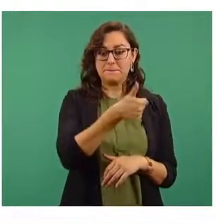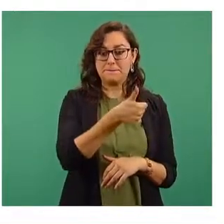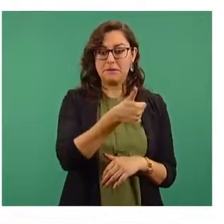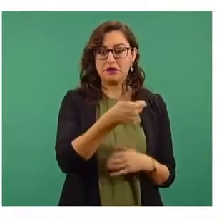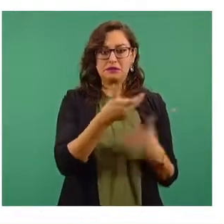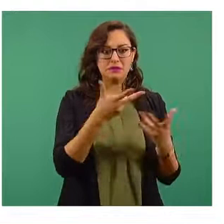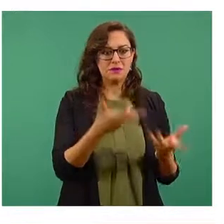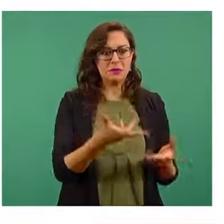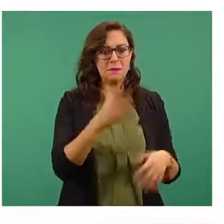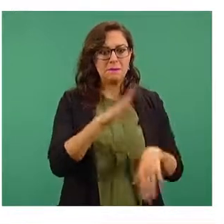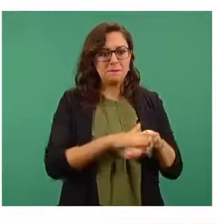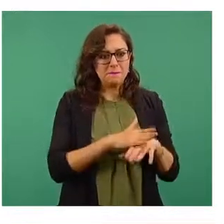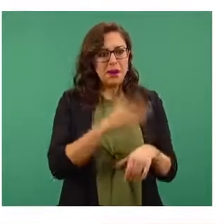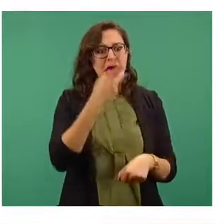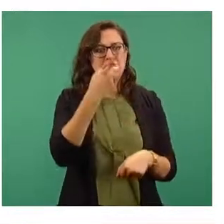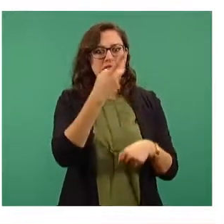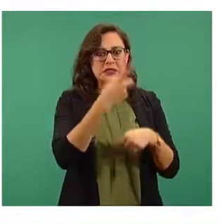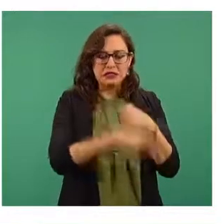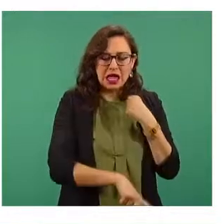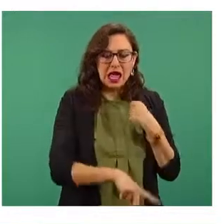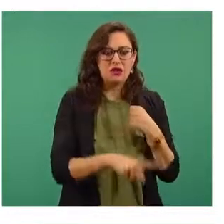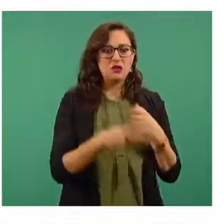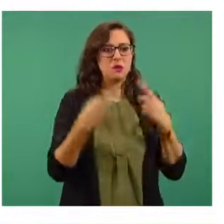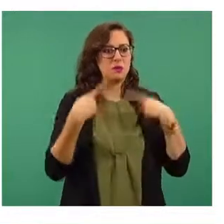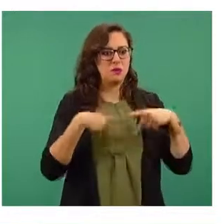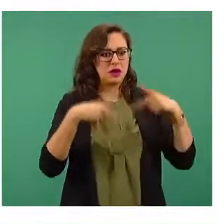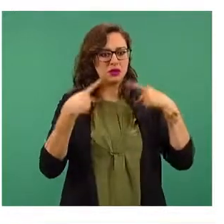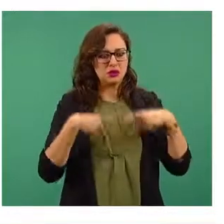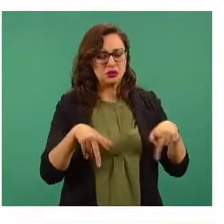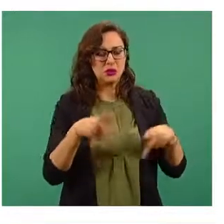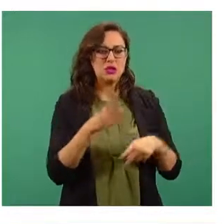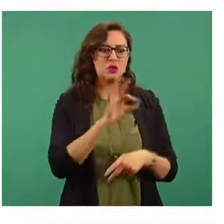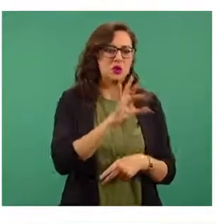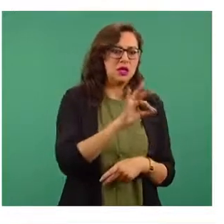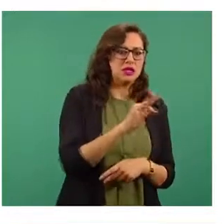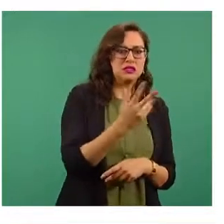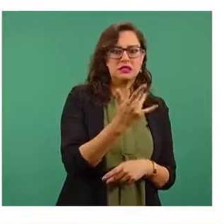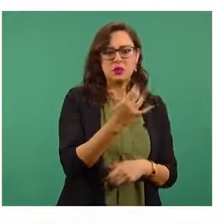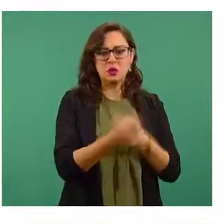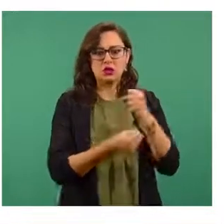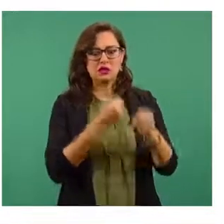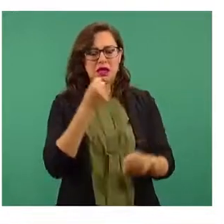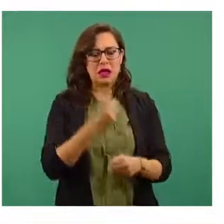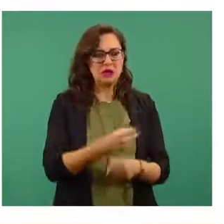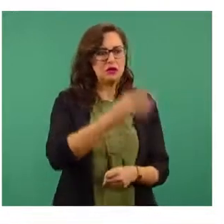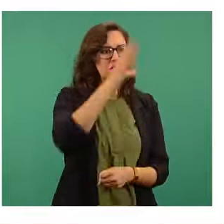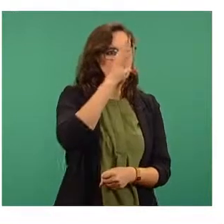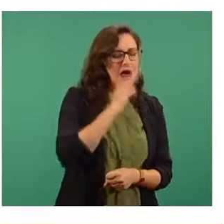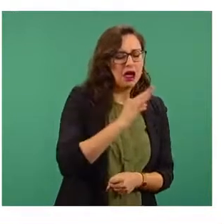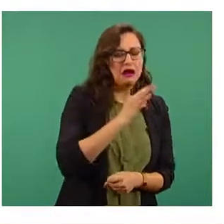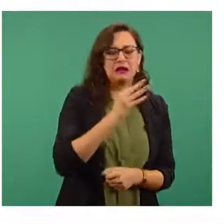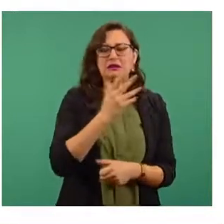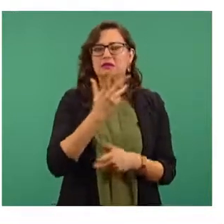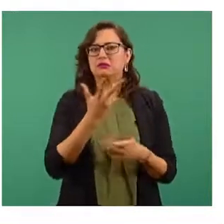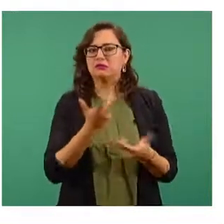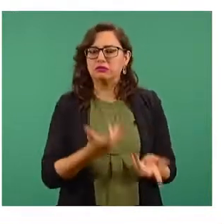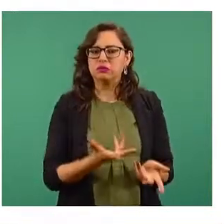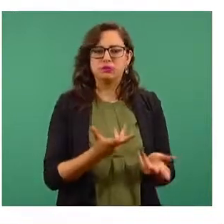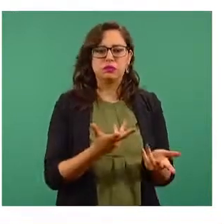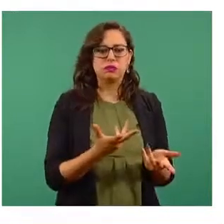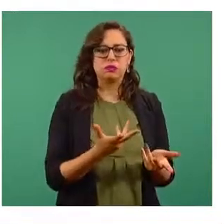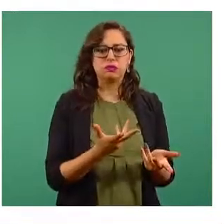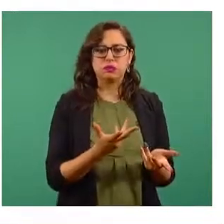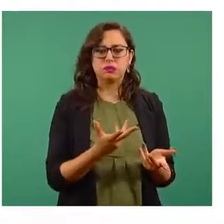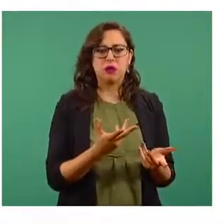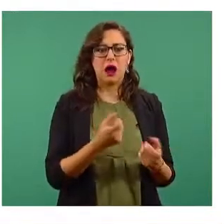se afectaba más a poblaciones mayores, a los 40, 50 años y desde luego también mayor en